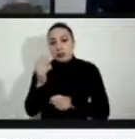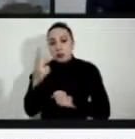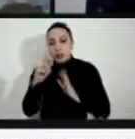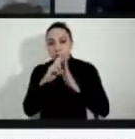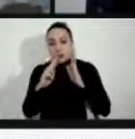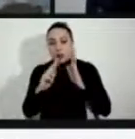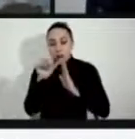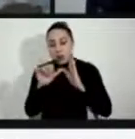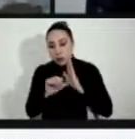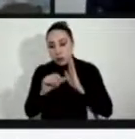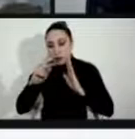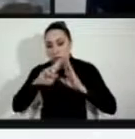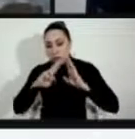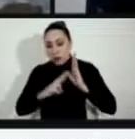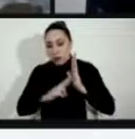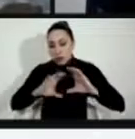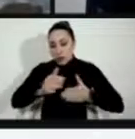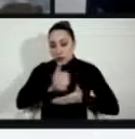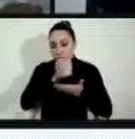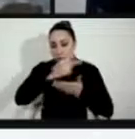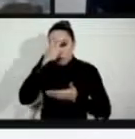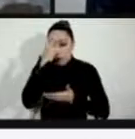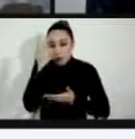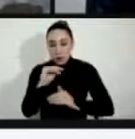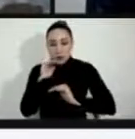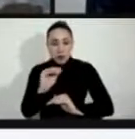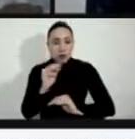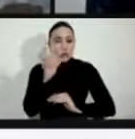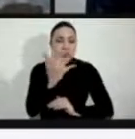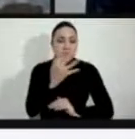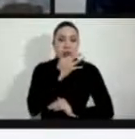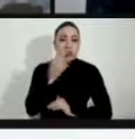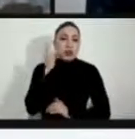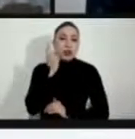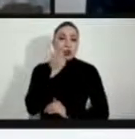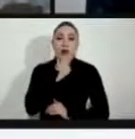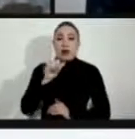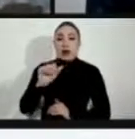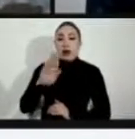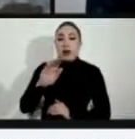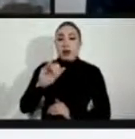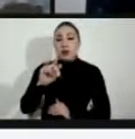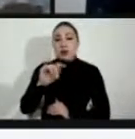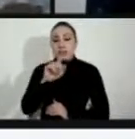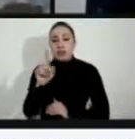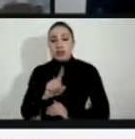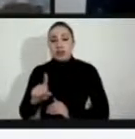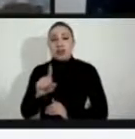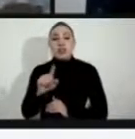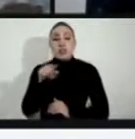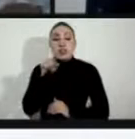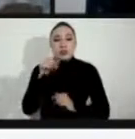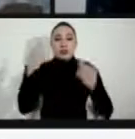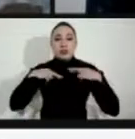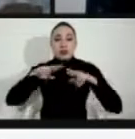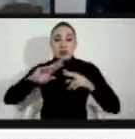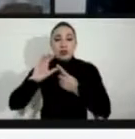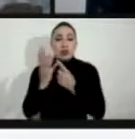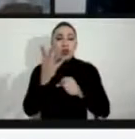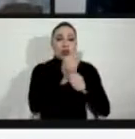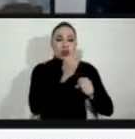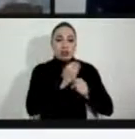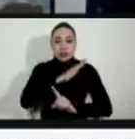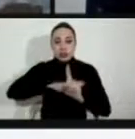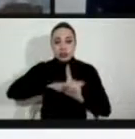Ciudad de México, se concede el uso de la palabra hasta por 5 minutos al diputado Fernando José Abuetizaro, a nombre de la Comisión de Desarrollo e